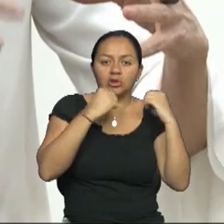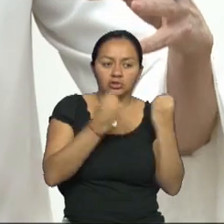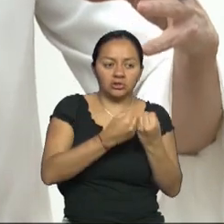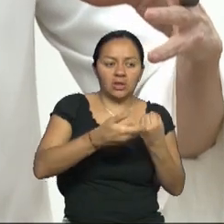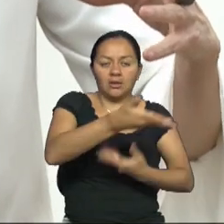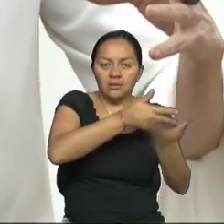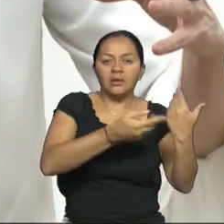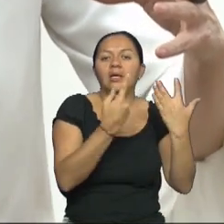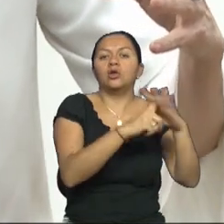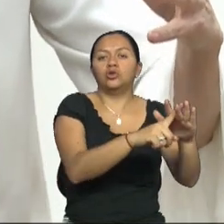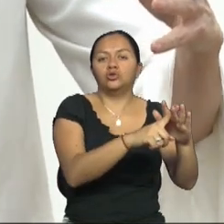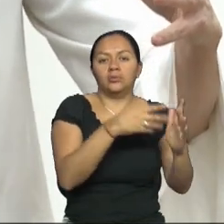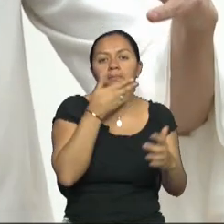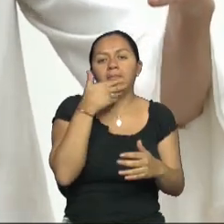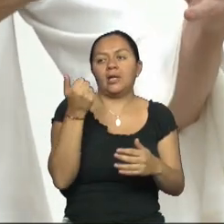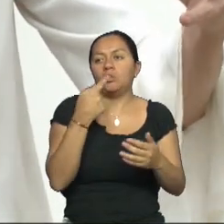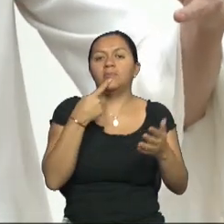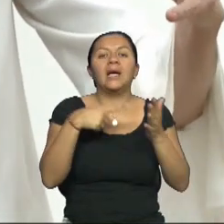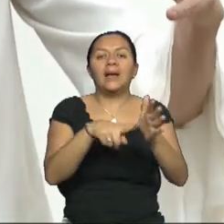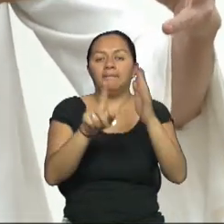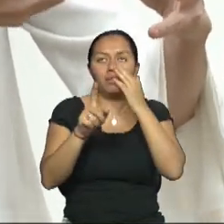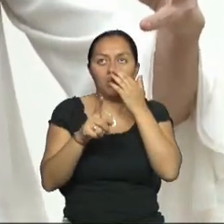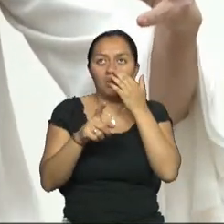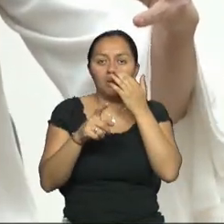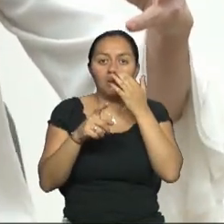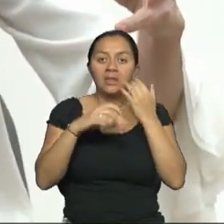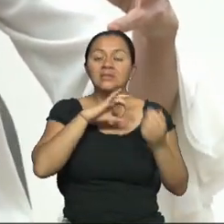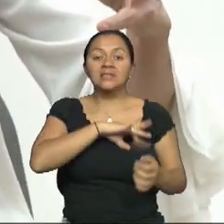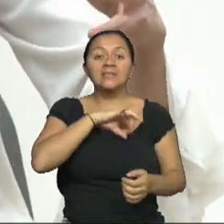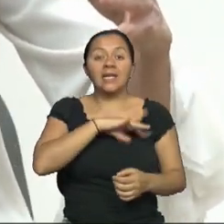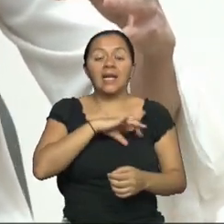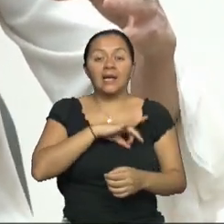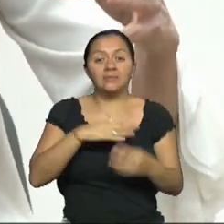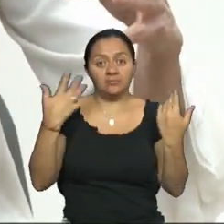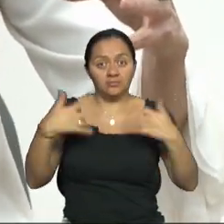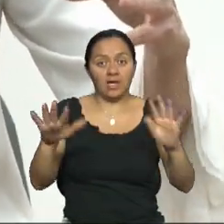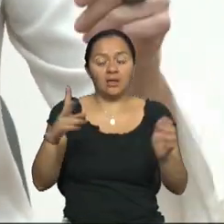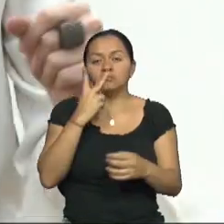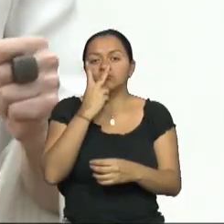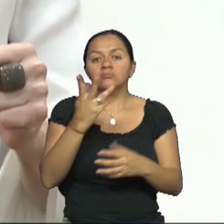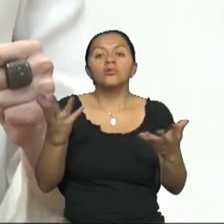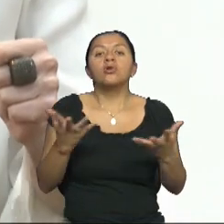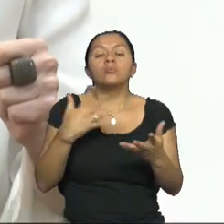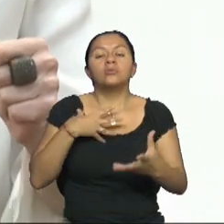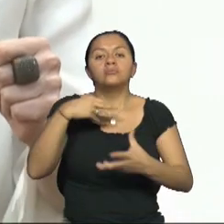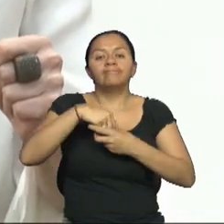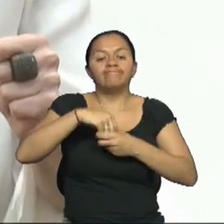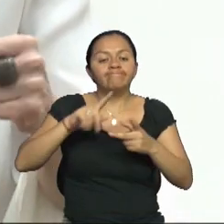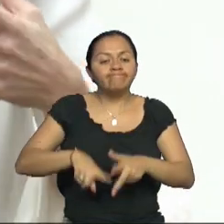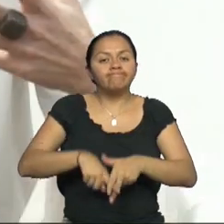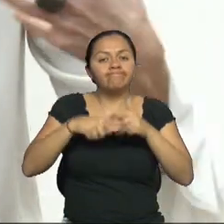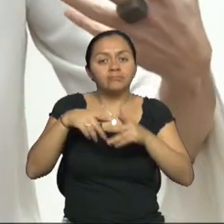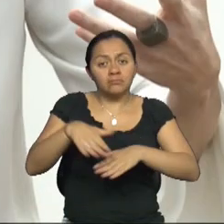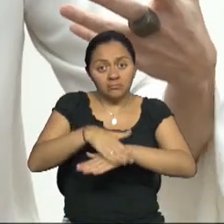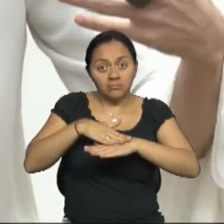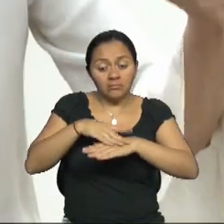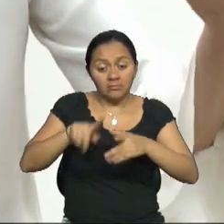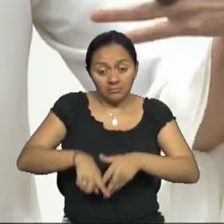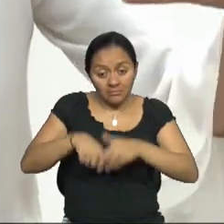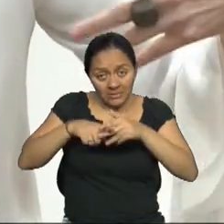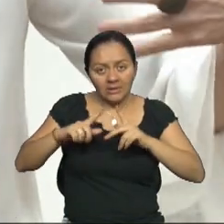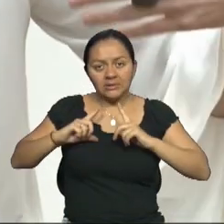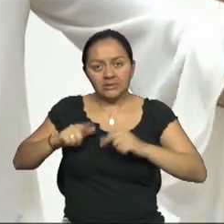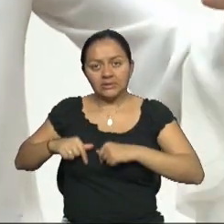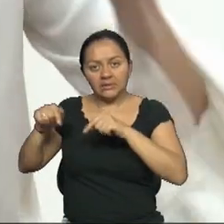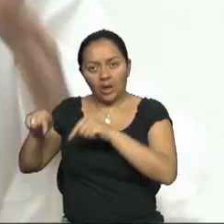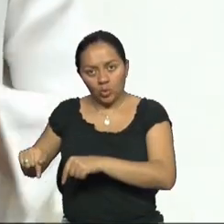tenemos ejemplos como por ejemplo en Chile, donde se ha desarrollado a partir de salud y